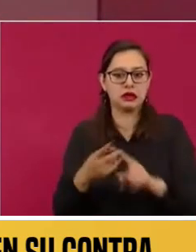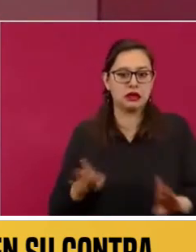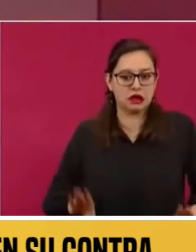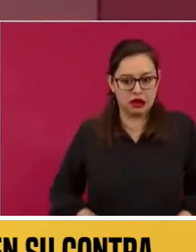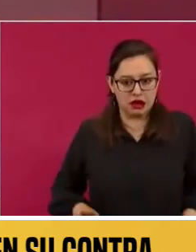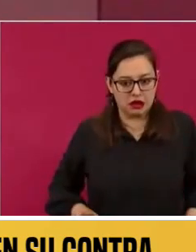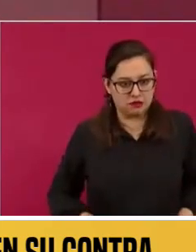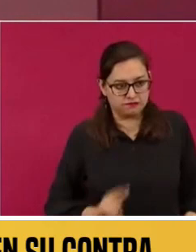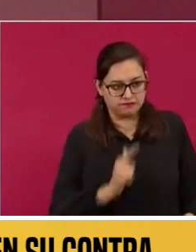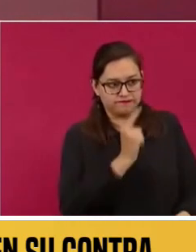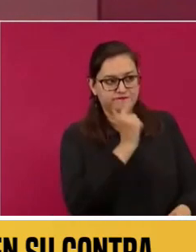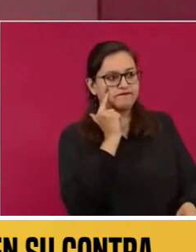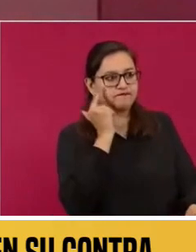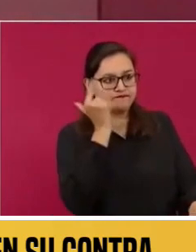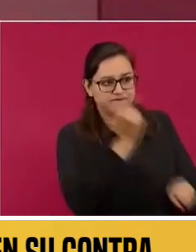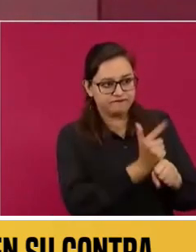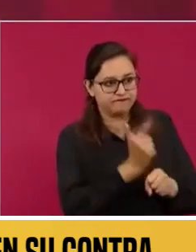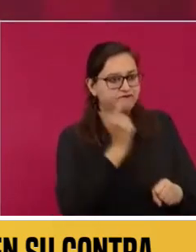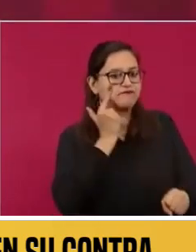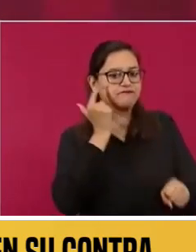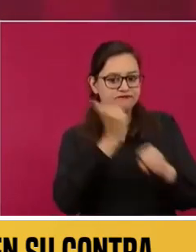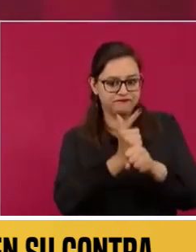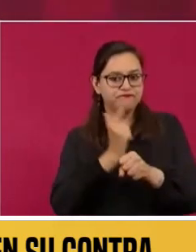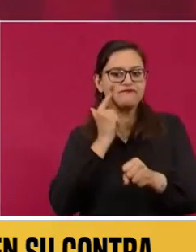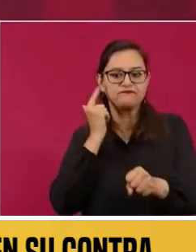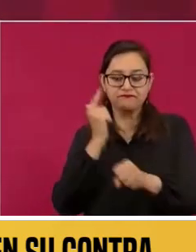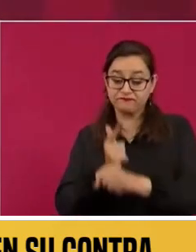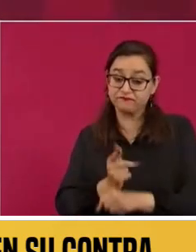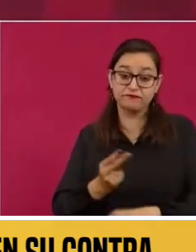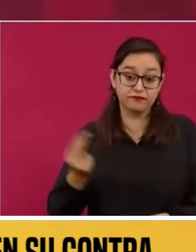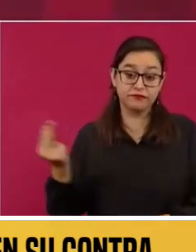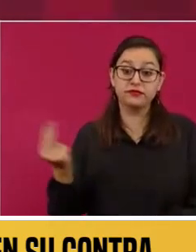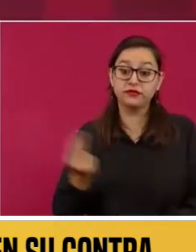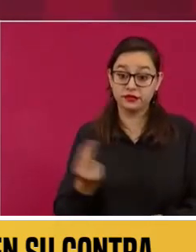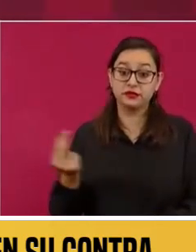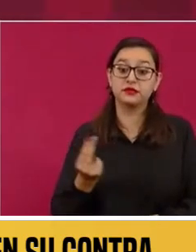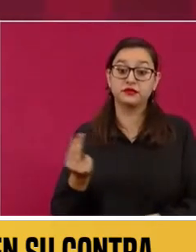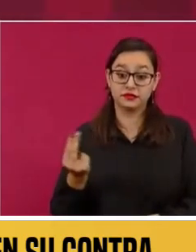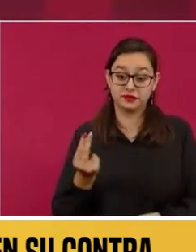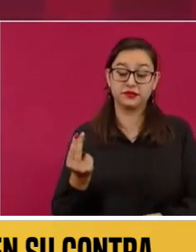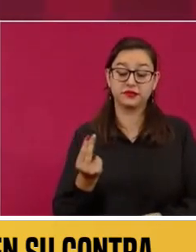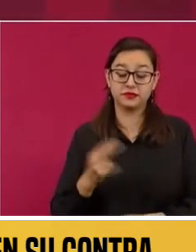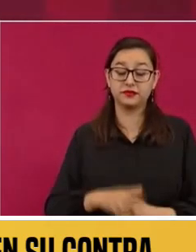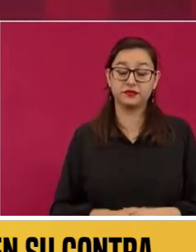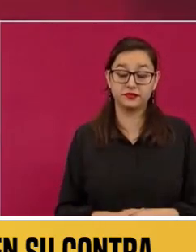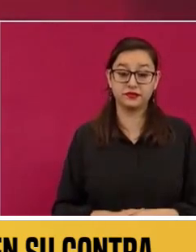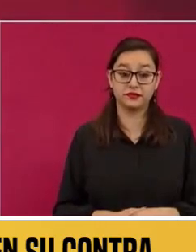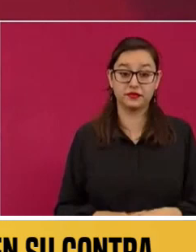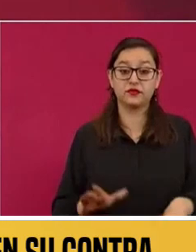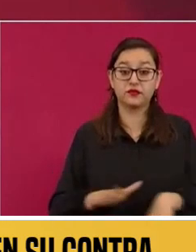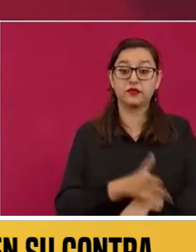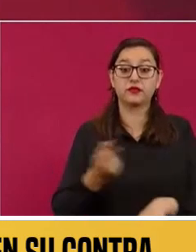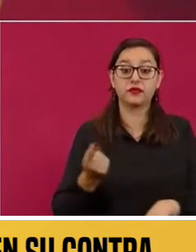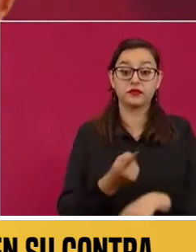porque aquí he dicho de que ya hay muchos